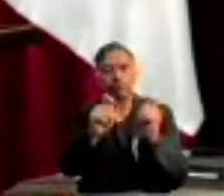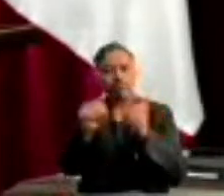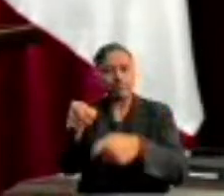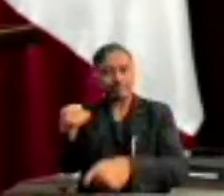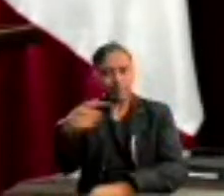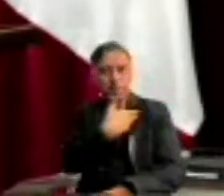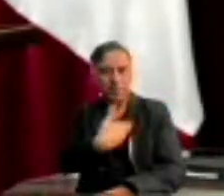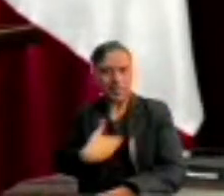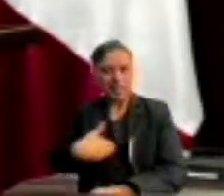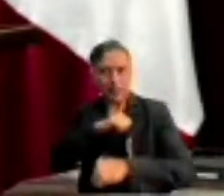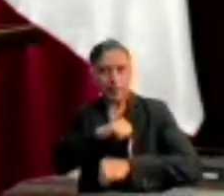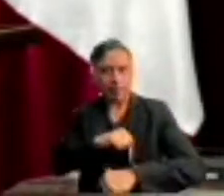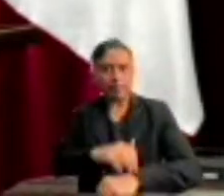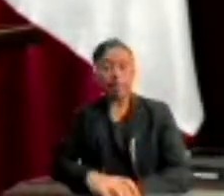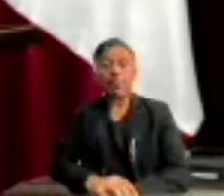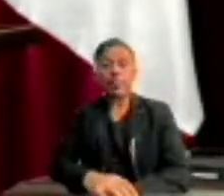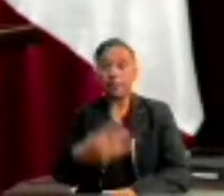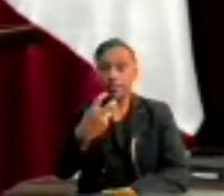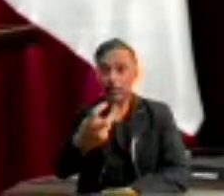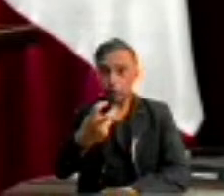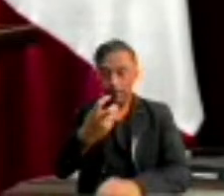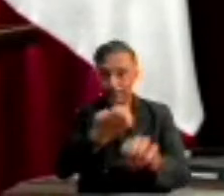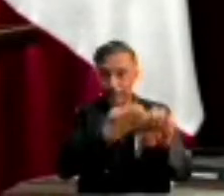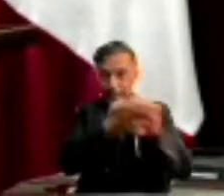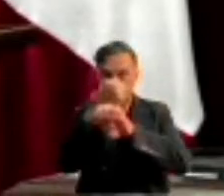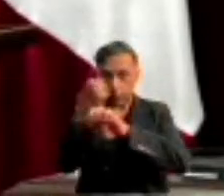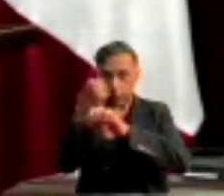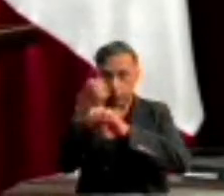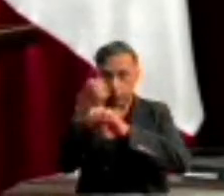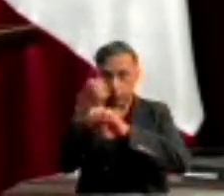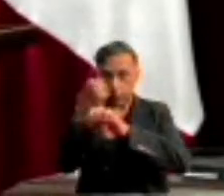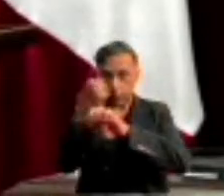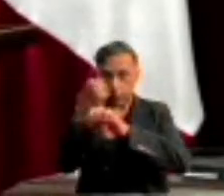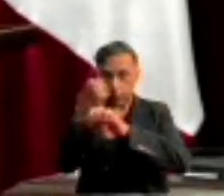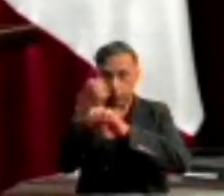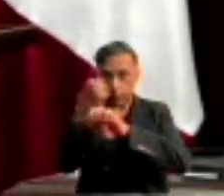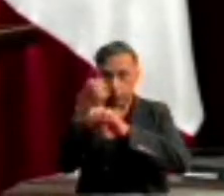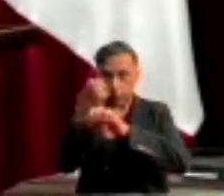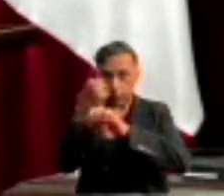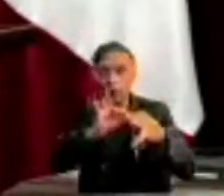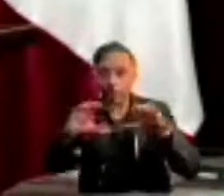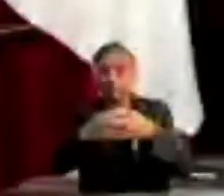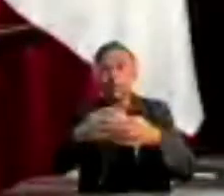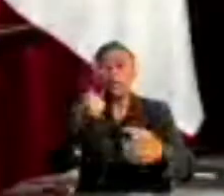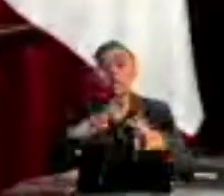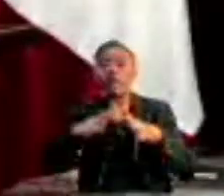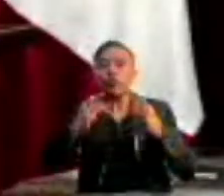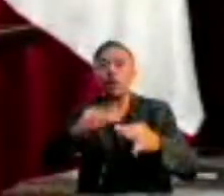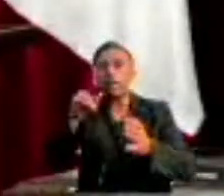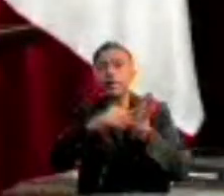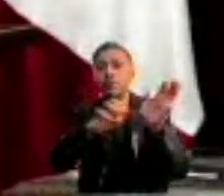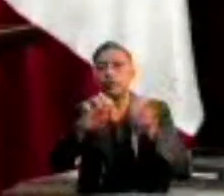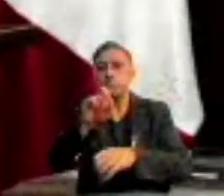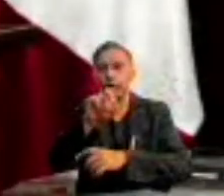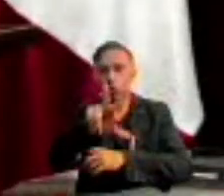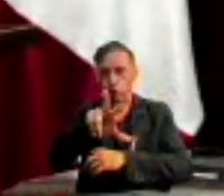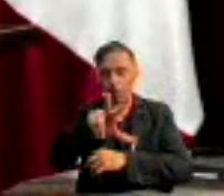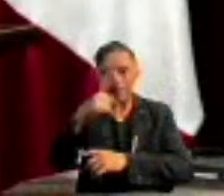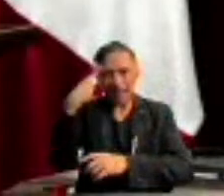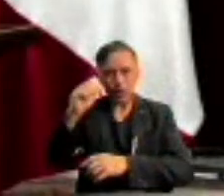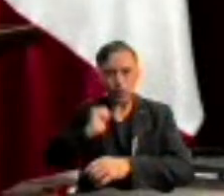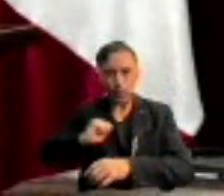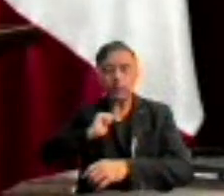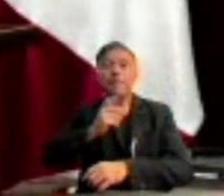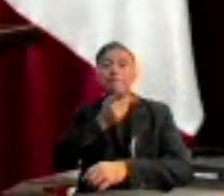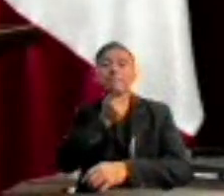Esta unión de mandatarios locales nació en 1938 para apoyar la decisión de la expropiación petrolera realizada